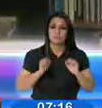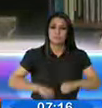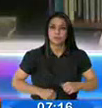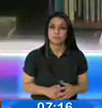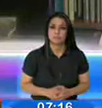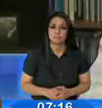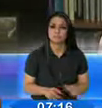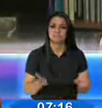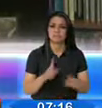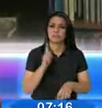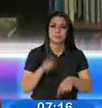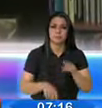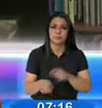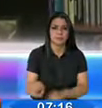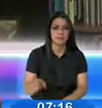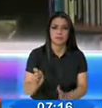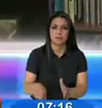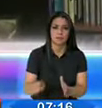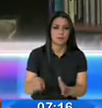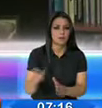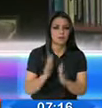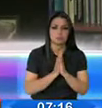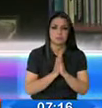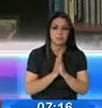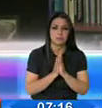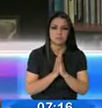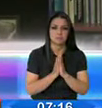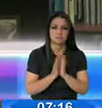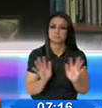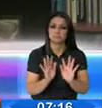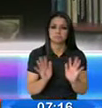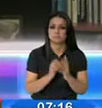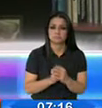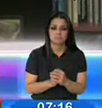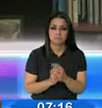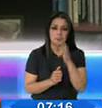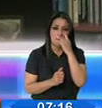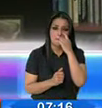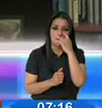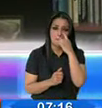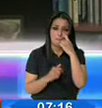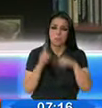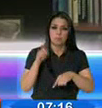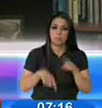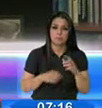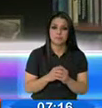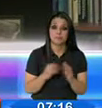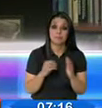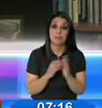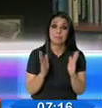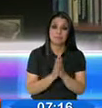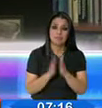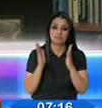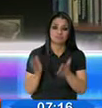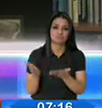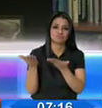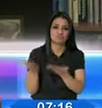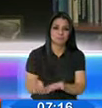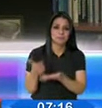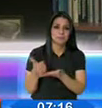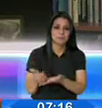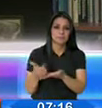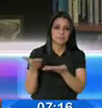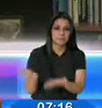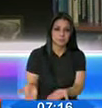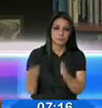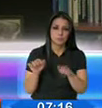cabe lo que dice o lo que pide la defensa del vicepresidente, porque si se aplica el principio de favorabilidad y por lo